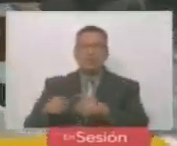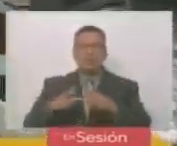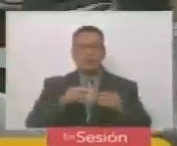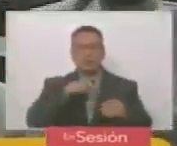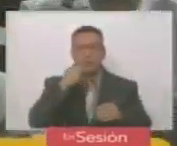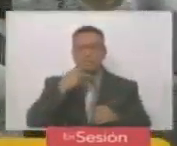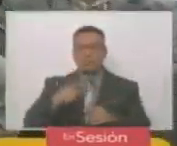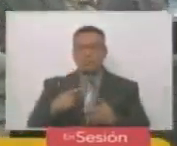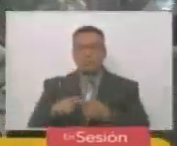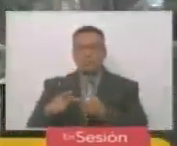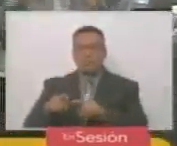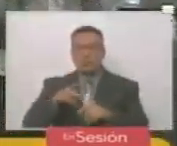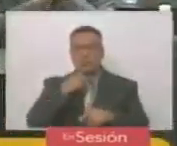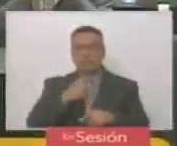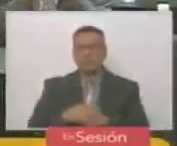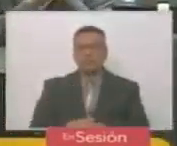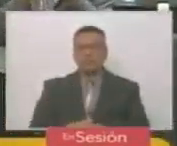políticas.